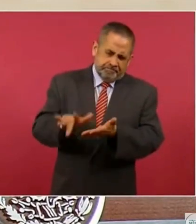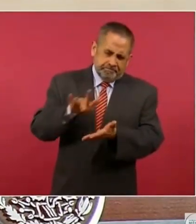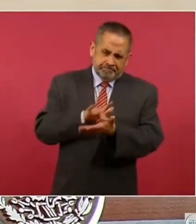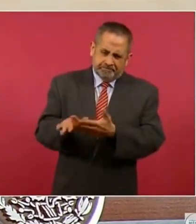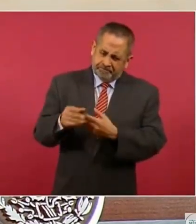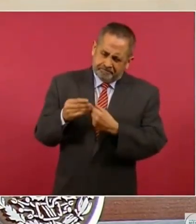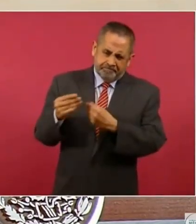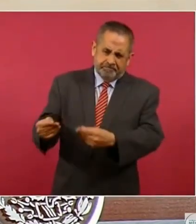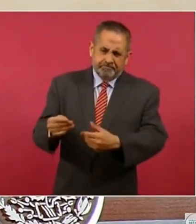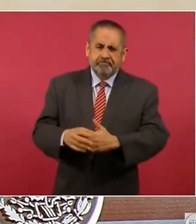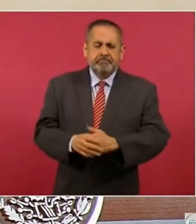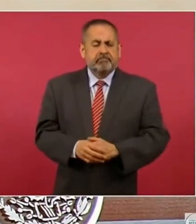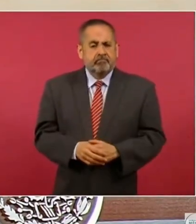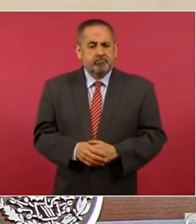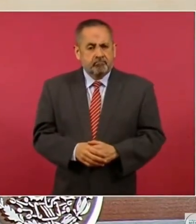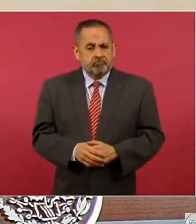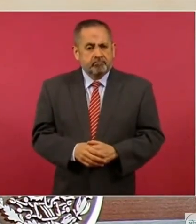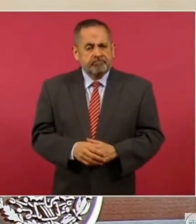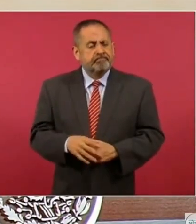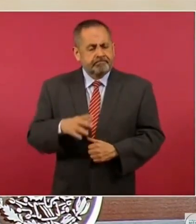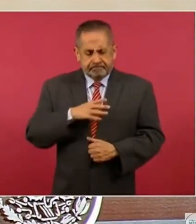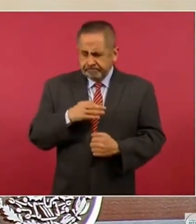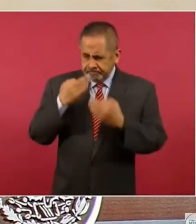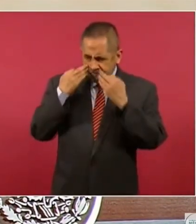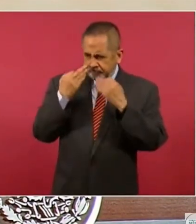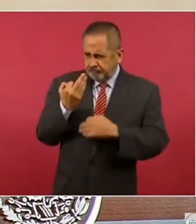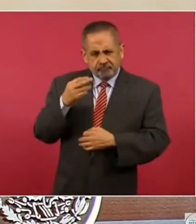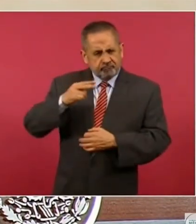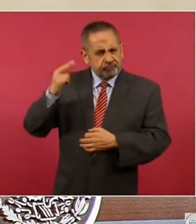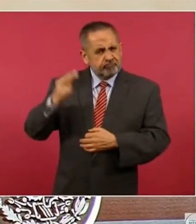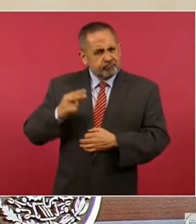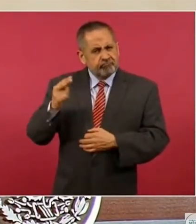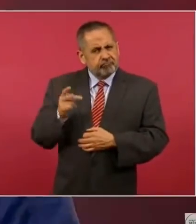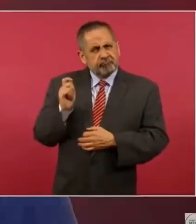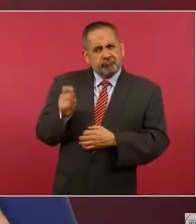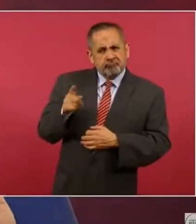Hay constancia de que